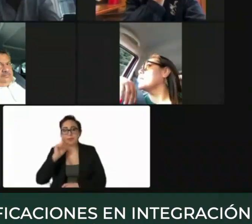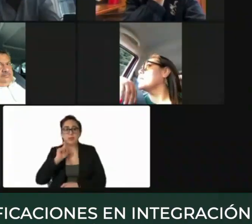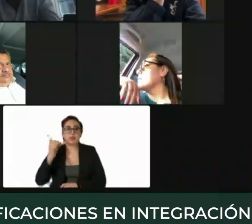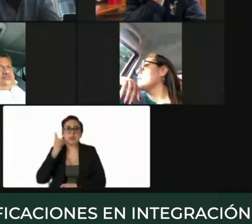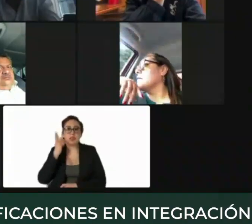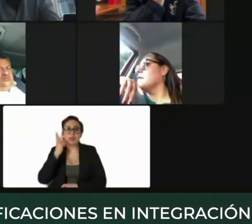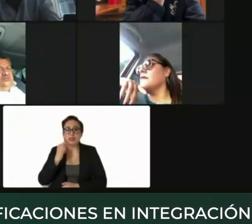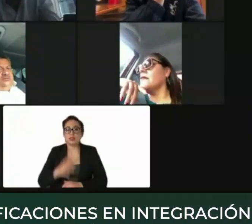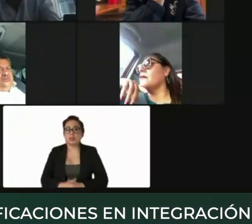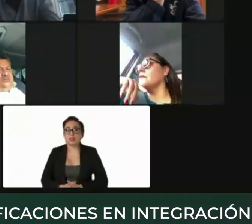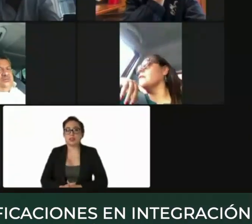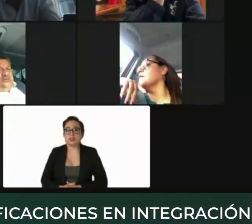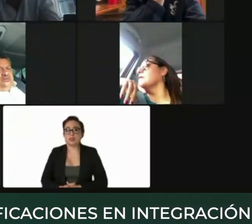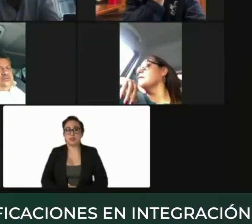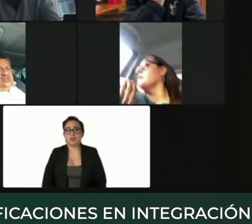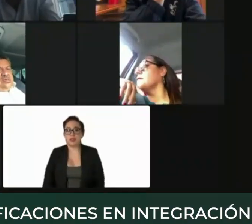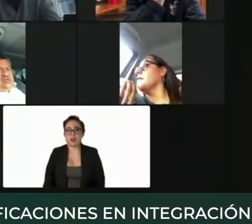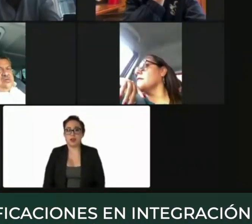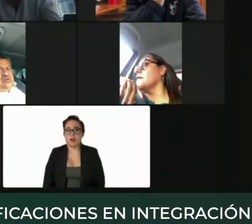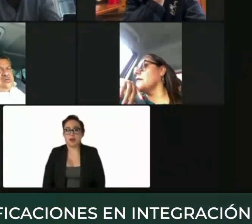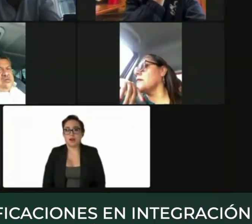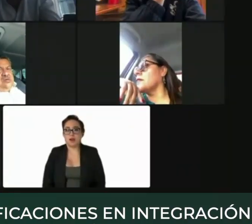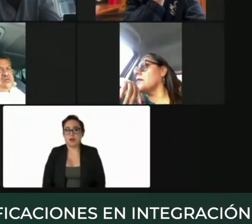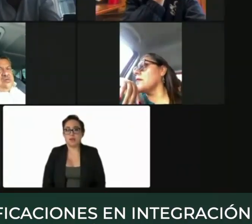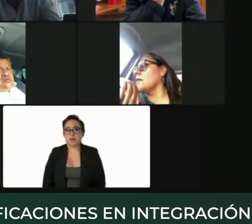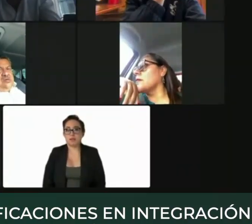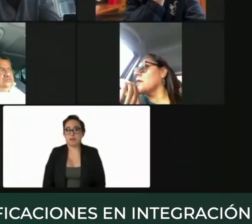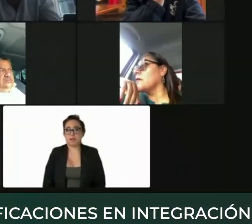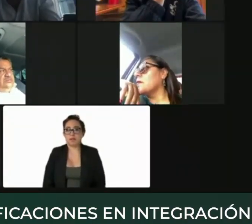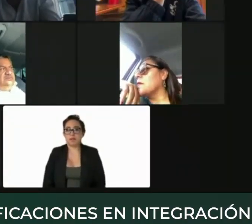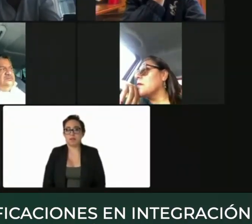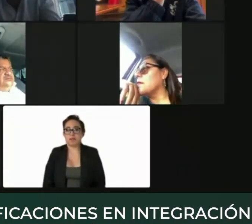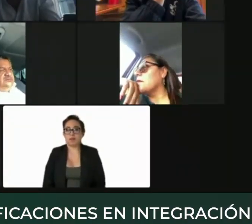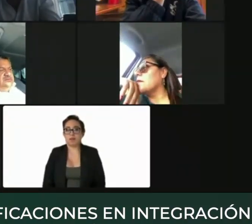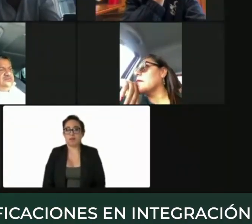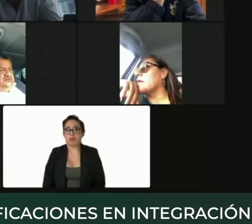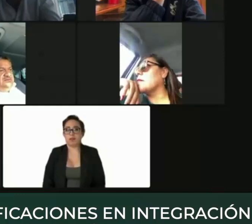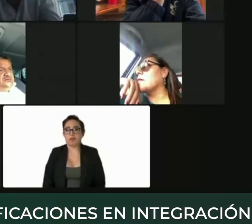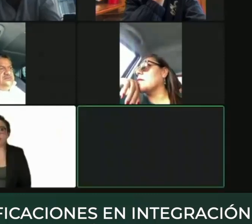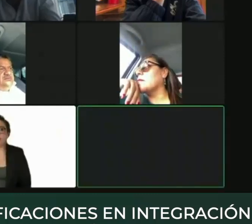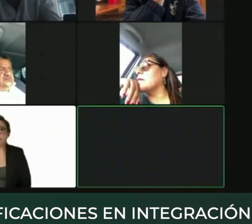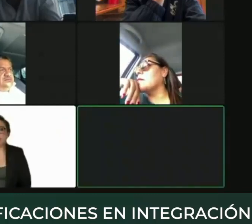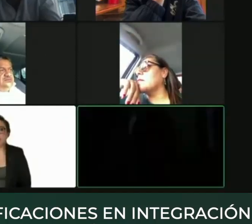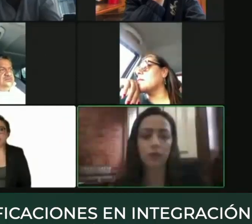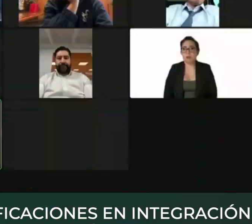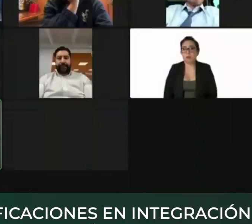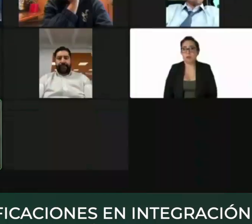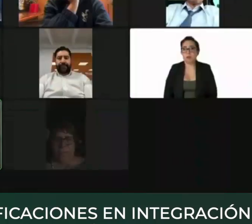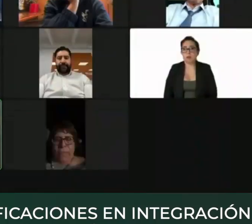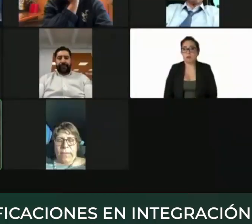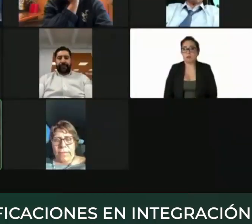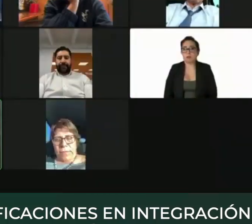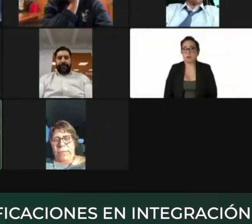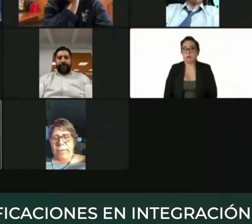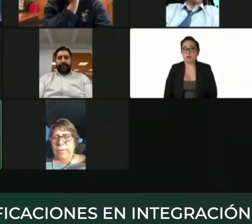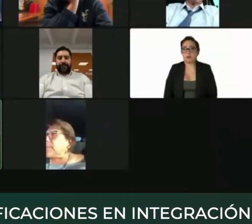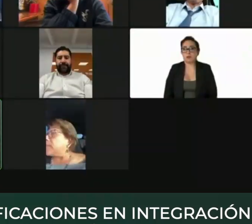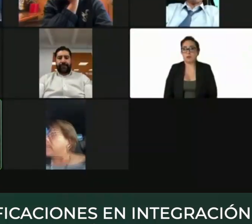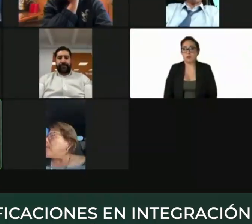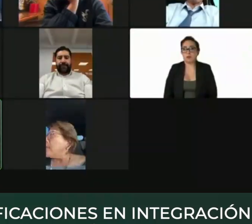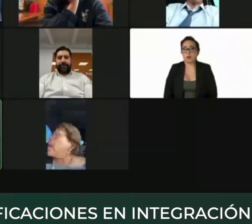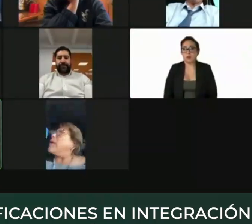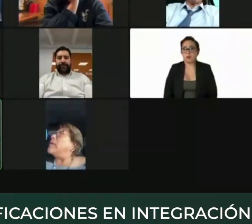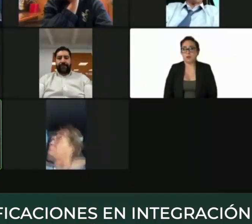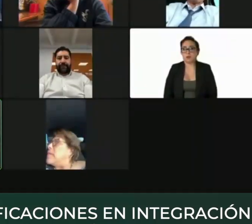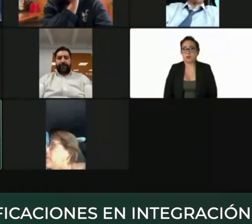Comisión de Administración y Procuración de Justicia se integra el diputado Federico Chávez Semerena como secretario en sustitución del legislador Cáñez